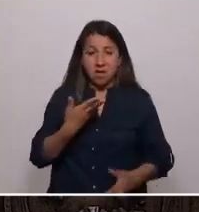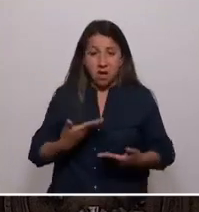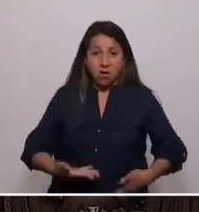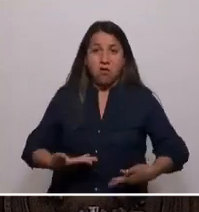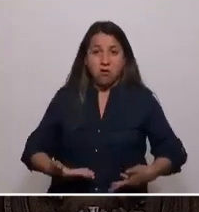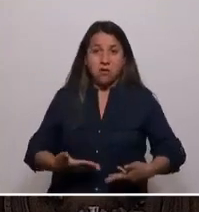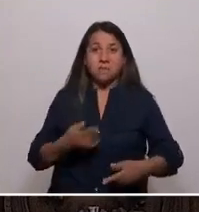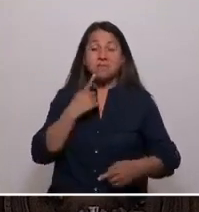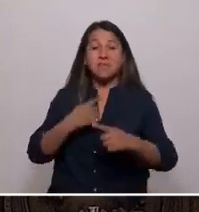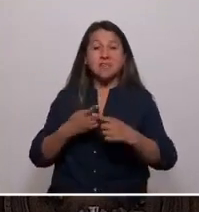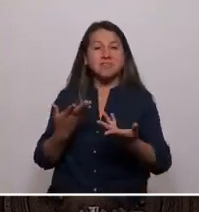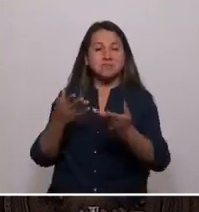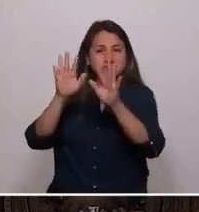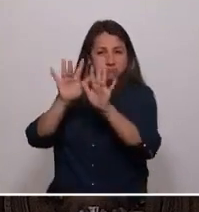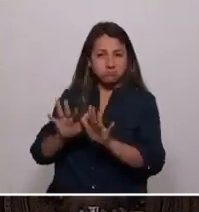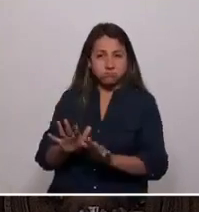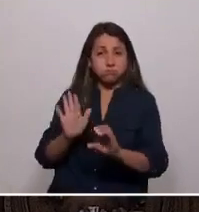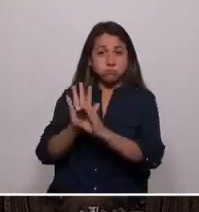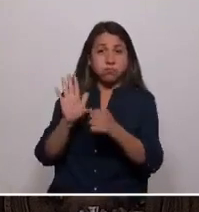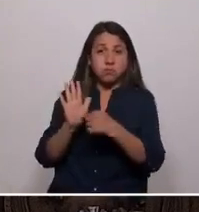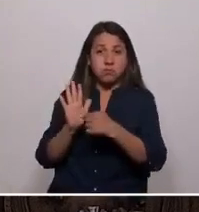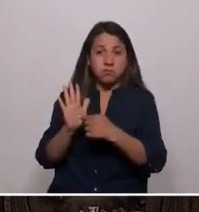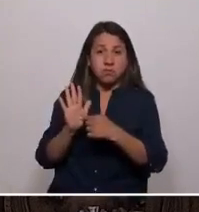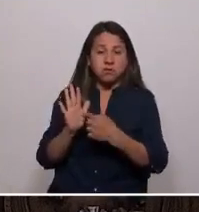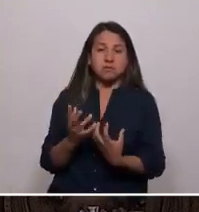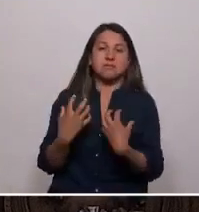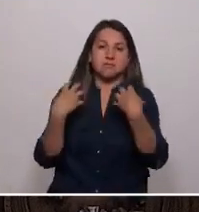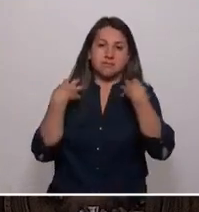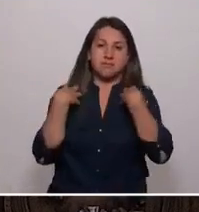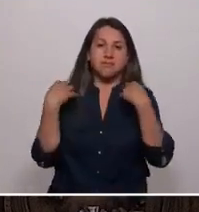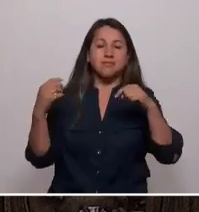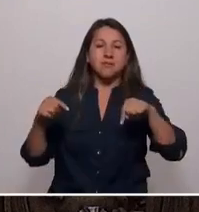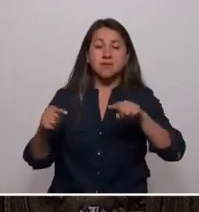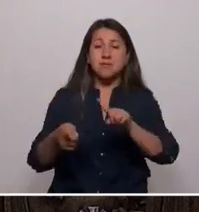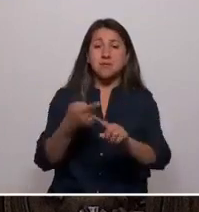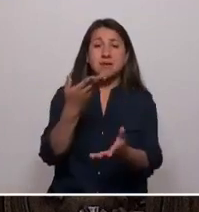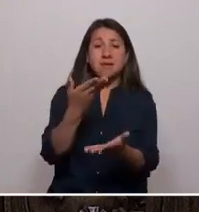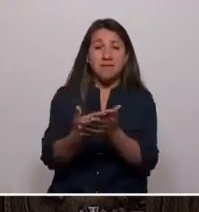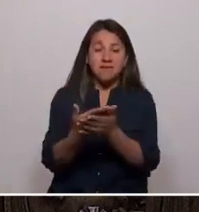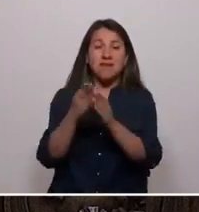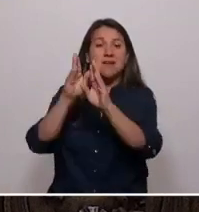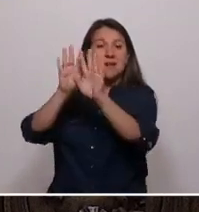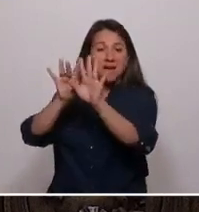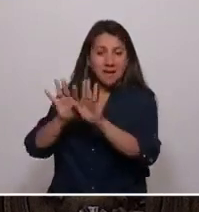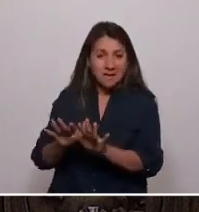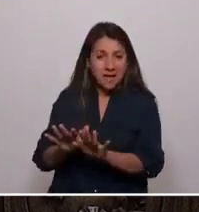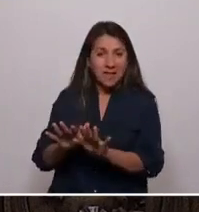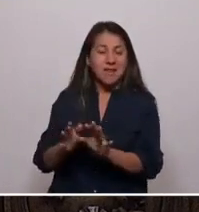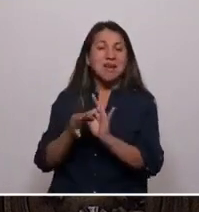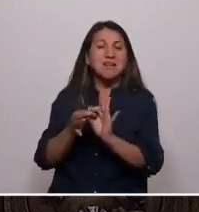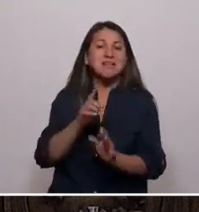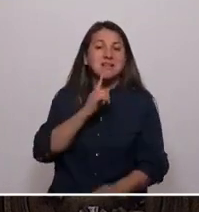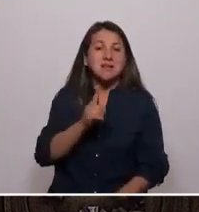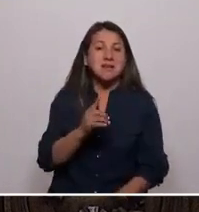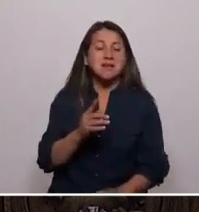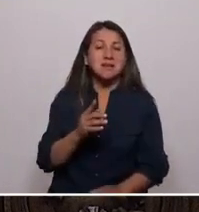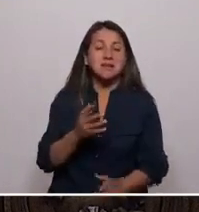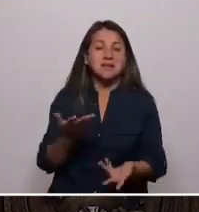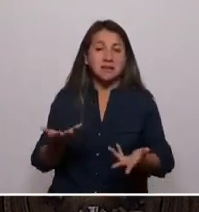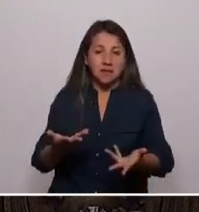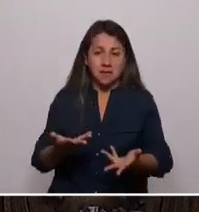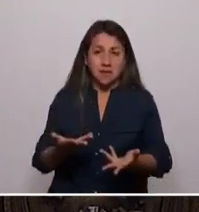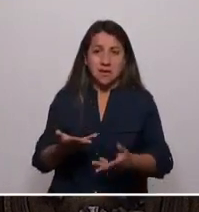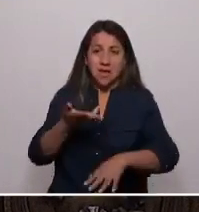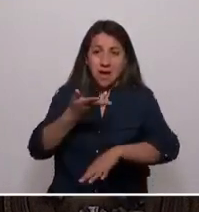El texto constitucional, tenemos que hacernos cargo que esta será la primera constitución redactada donde científicamente